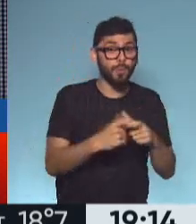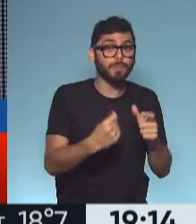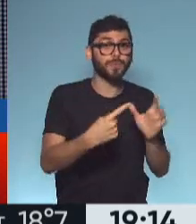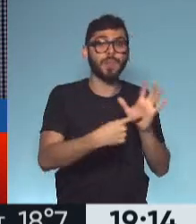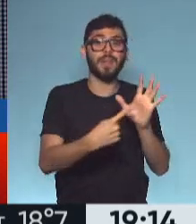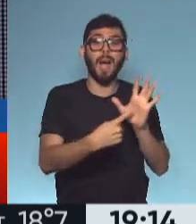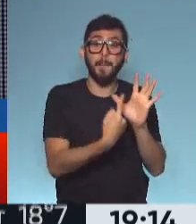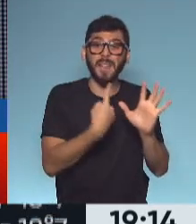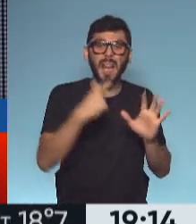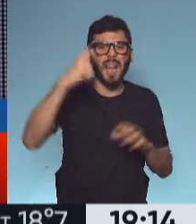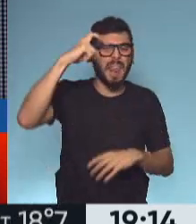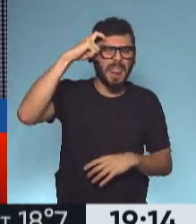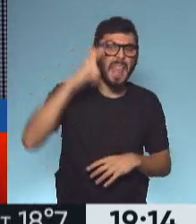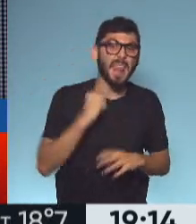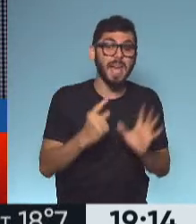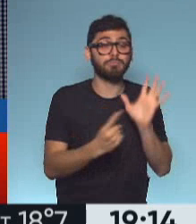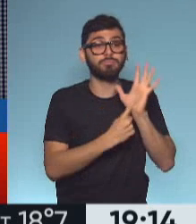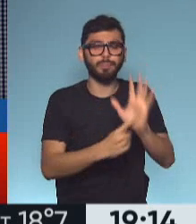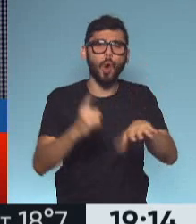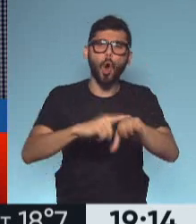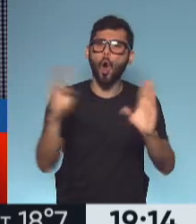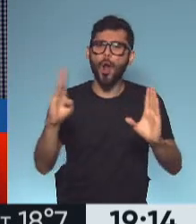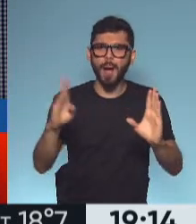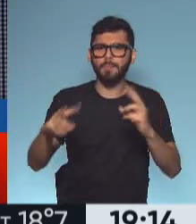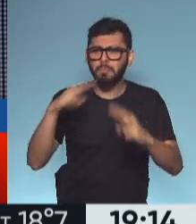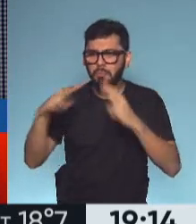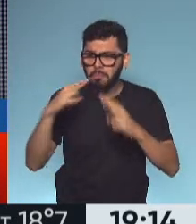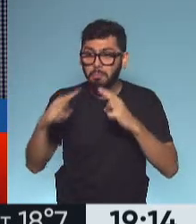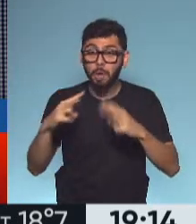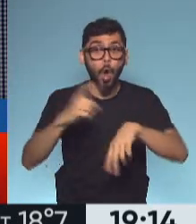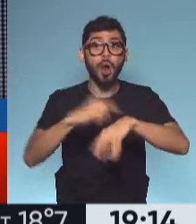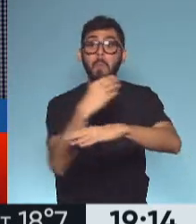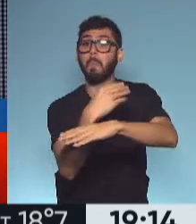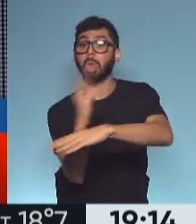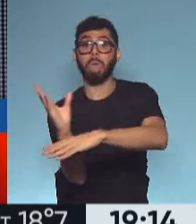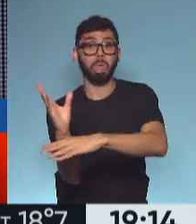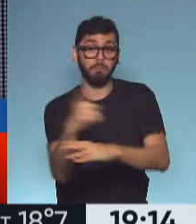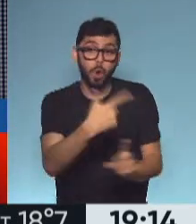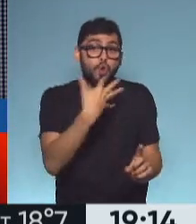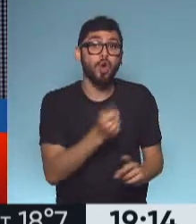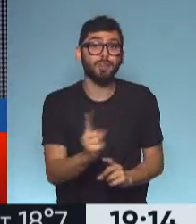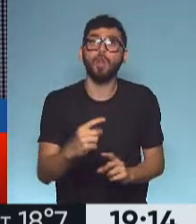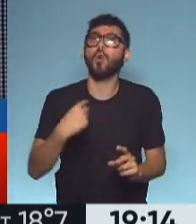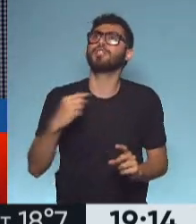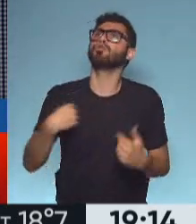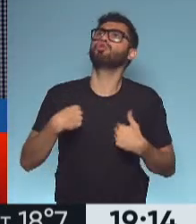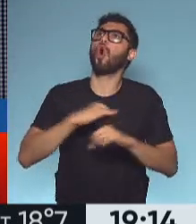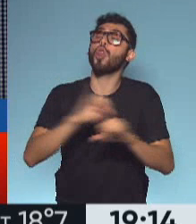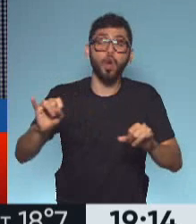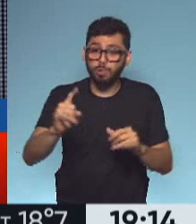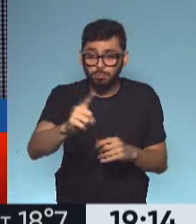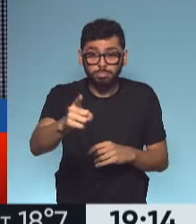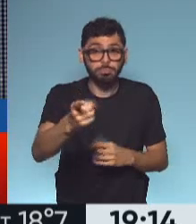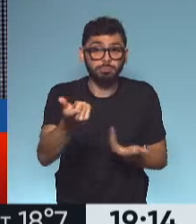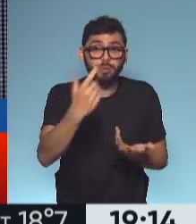más de 10 días con restricciones horarias, por ejemplo, la gastronomía, que no se cumplen. Y lo decíamos ayer, no es que digo yo que no se cumplen. Revisen, podemos traer